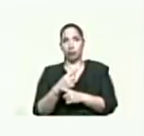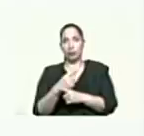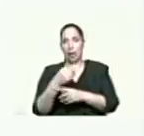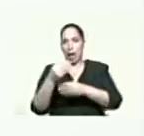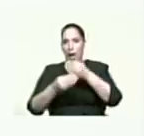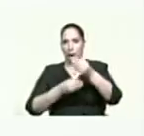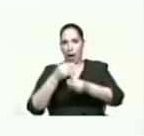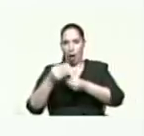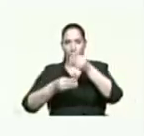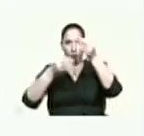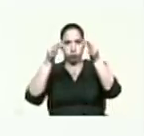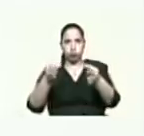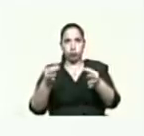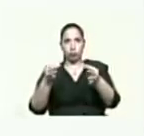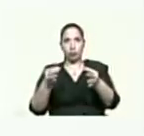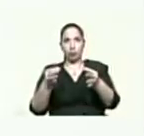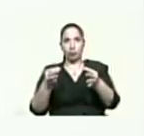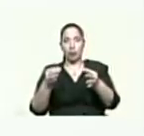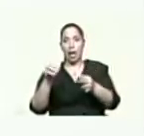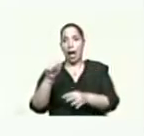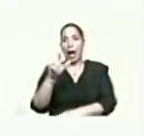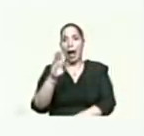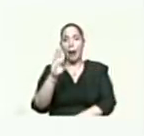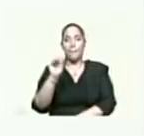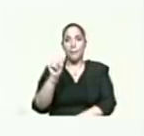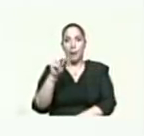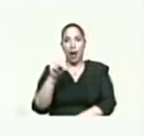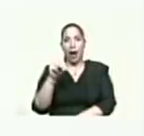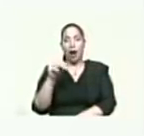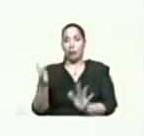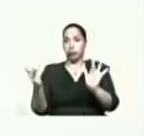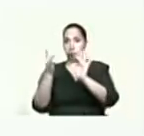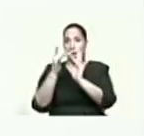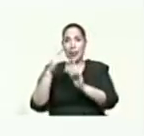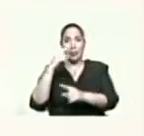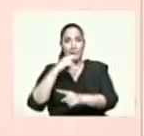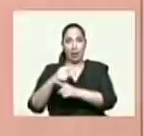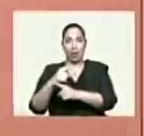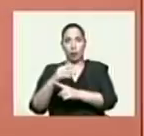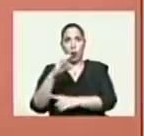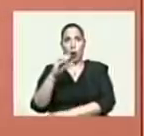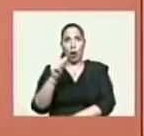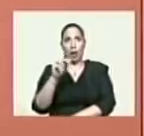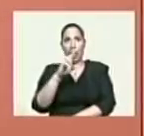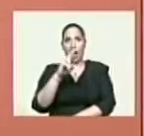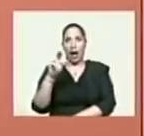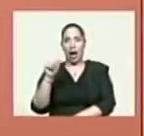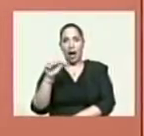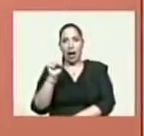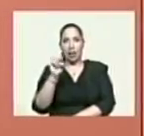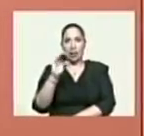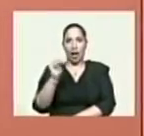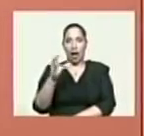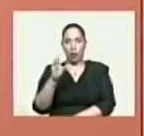establecerse porque Albán era el enlace directo con Carrasco, con el Topo.